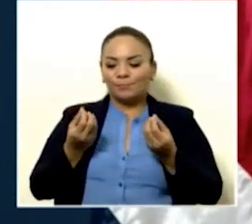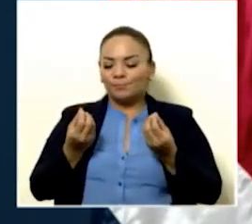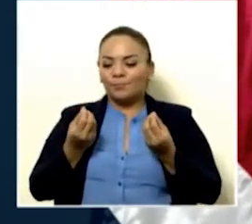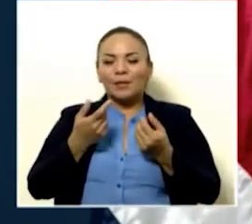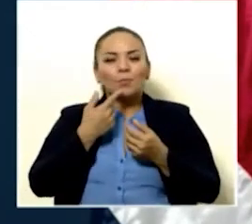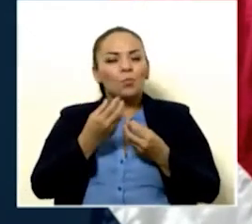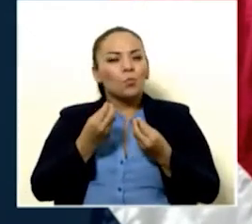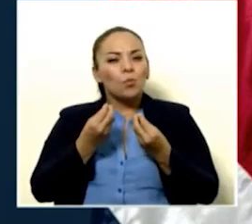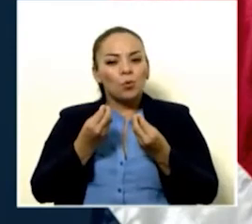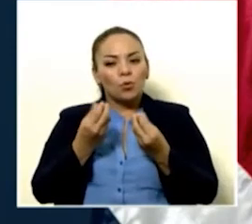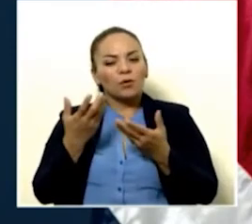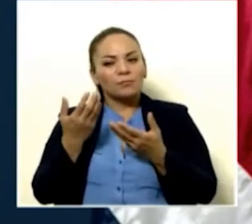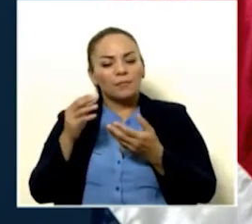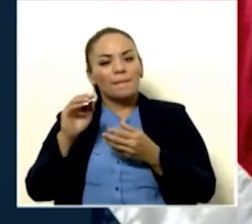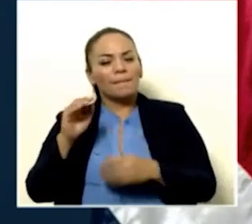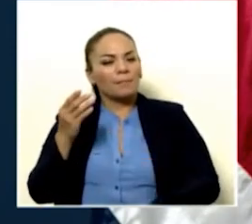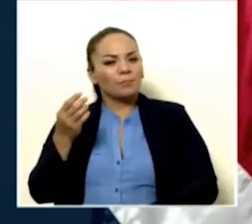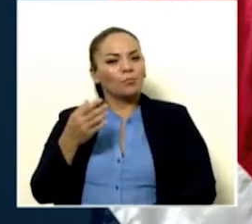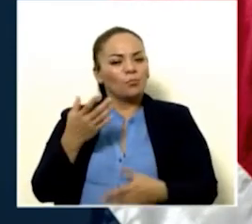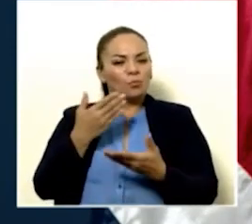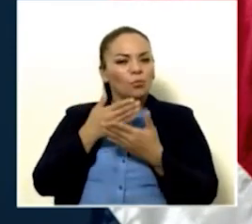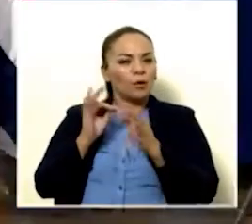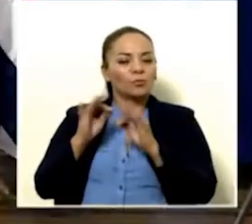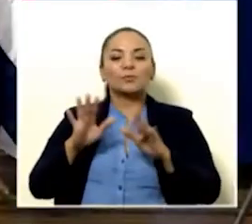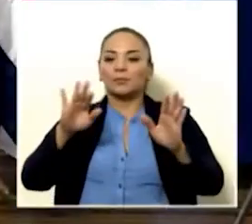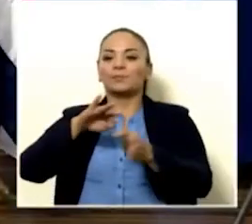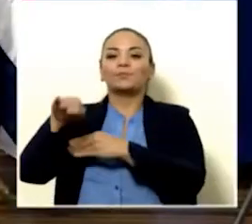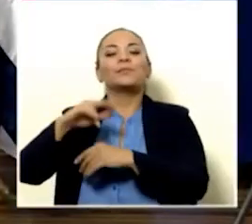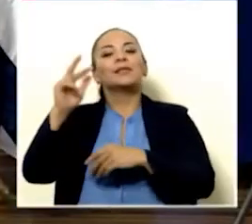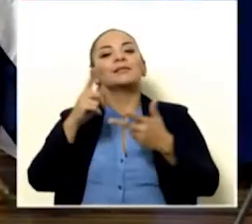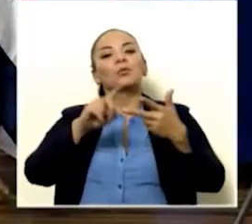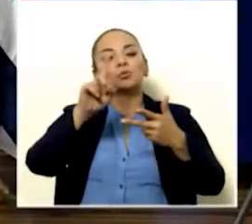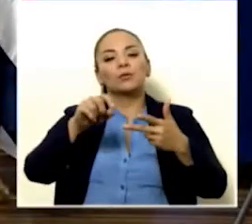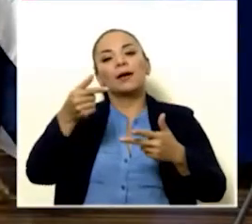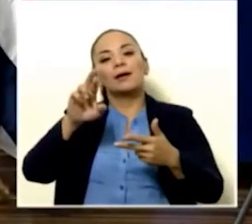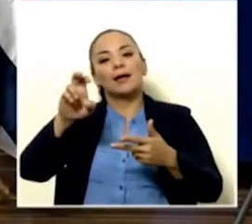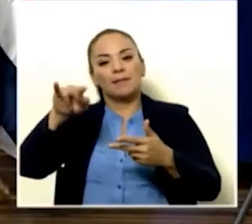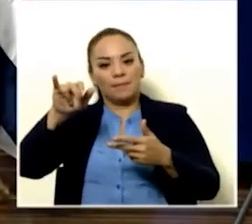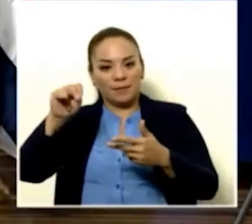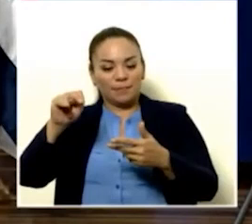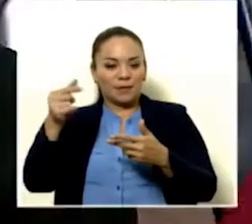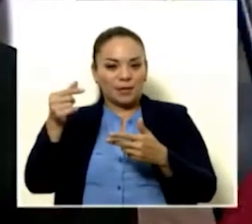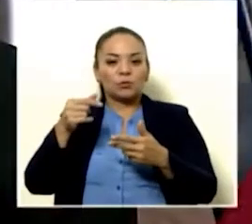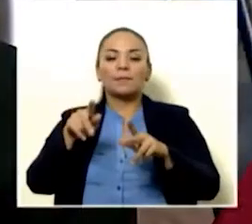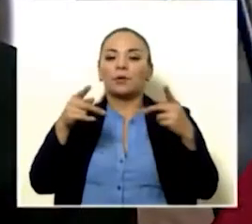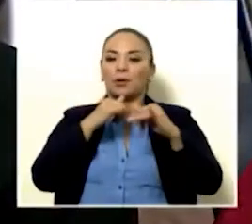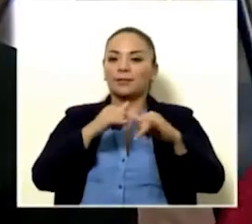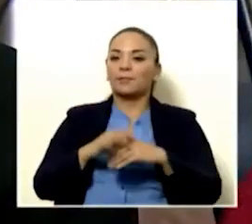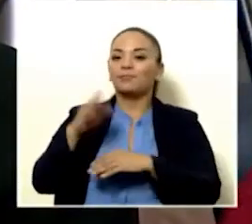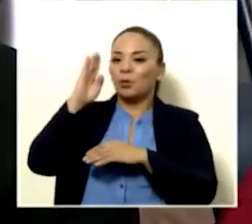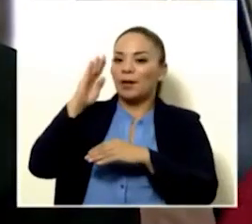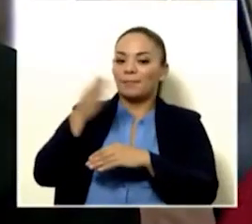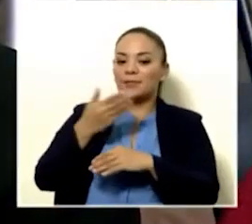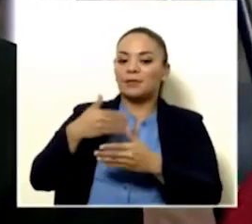¿qué le diría?, vehementes. Gracias, Tomás. Continuamos con la tercera consulta de Graving Granados de Diario Extra. ¿Qué tal,